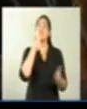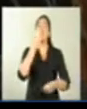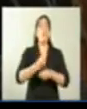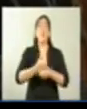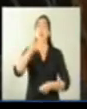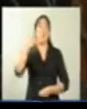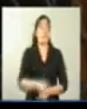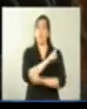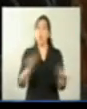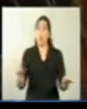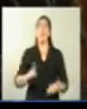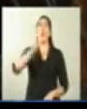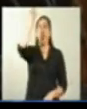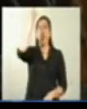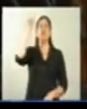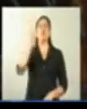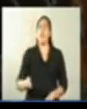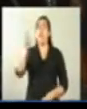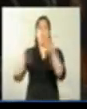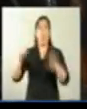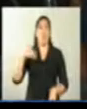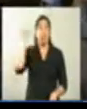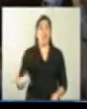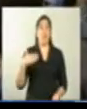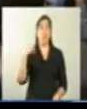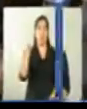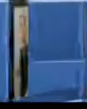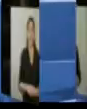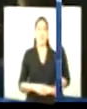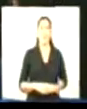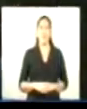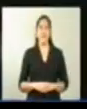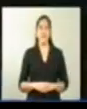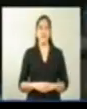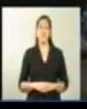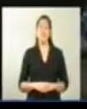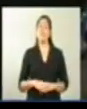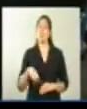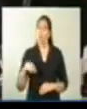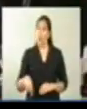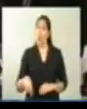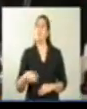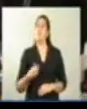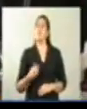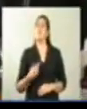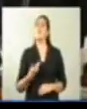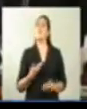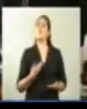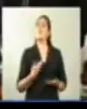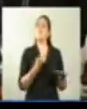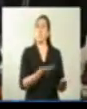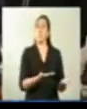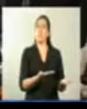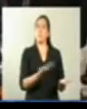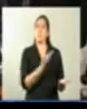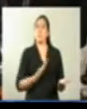hiciere, que Dios y la patria me lo demanden. Voy a proceder a delegar la